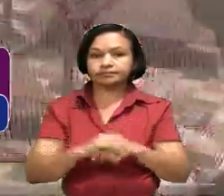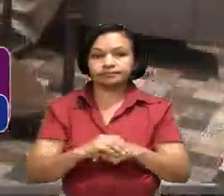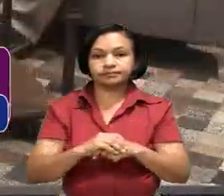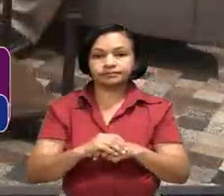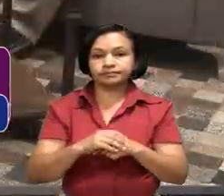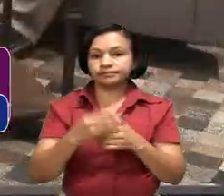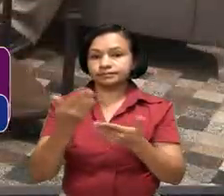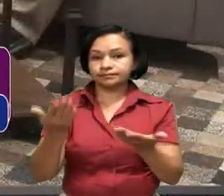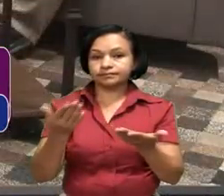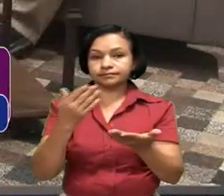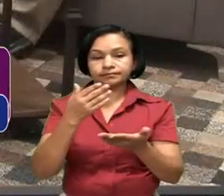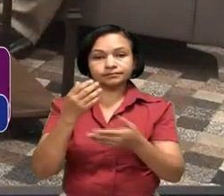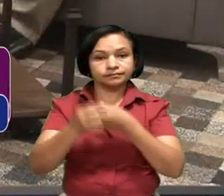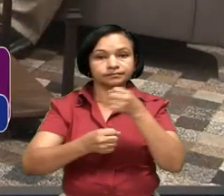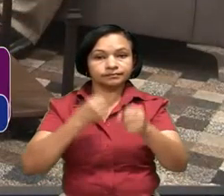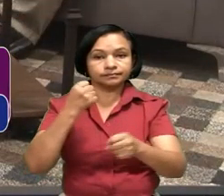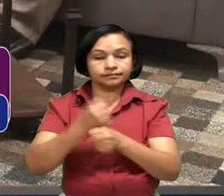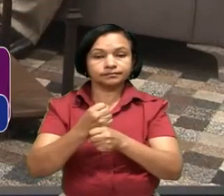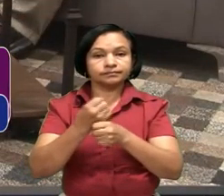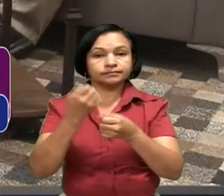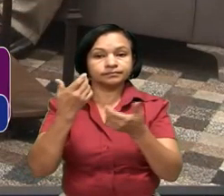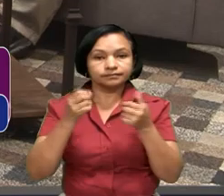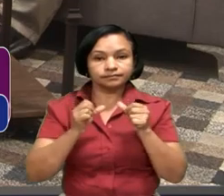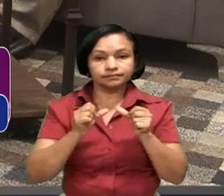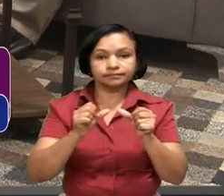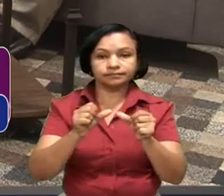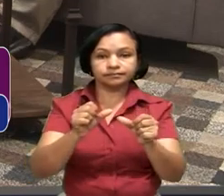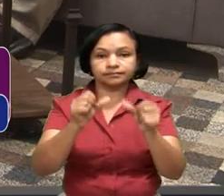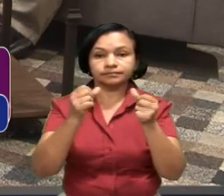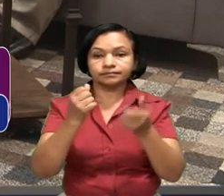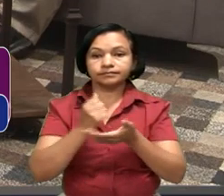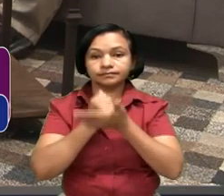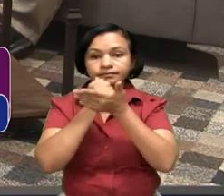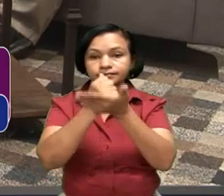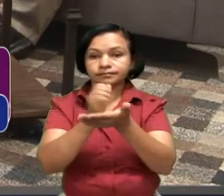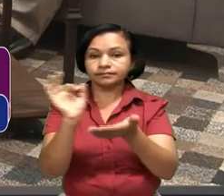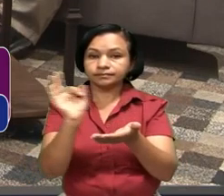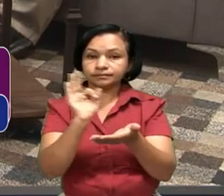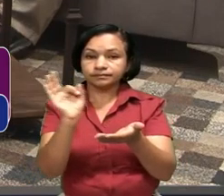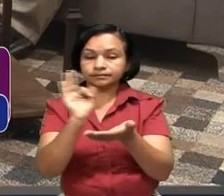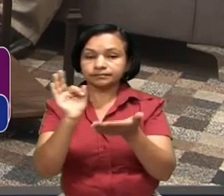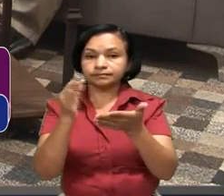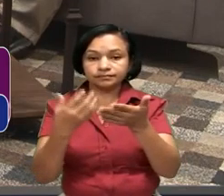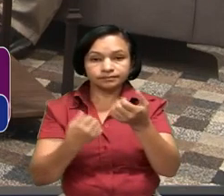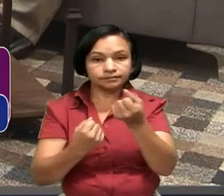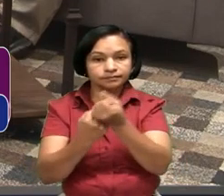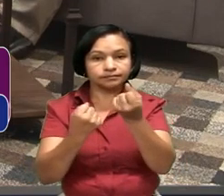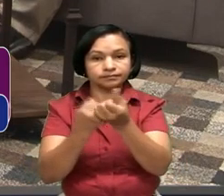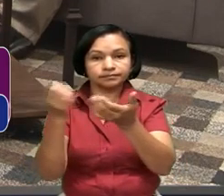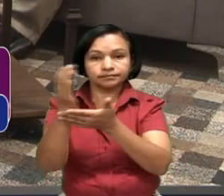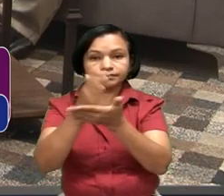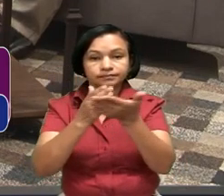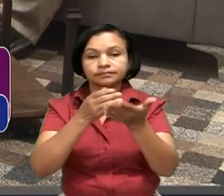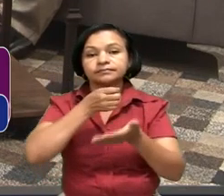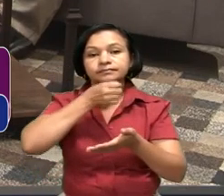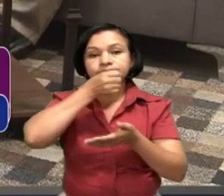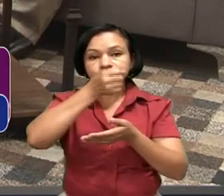tiempos que han pasado que sirvieron de alguna manera de cama para algunos periodistas